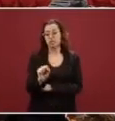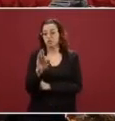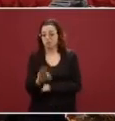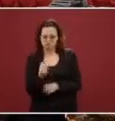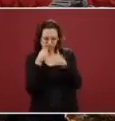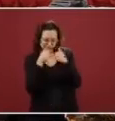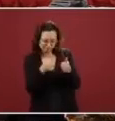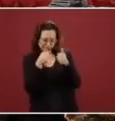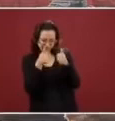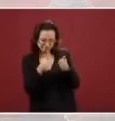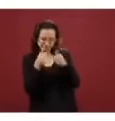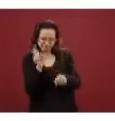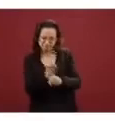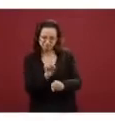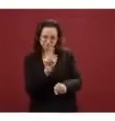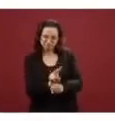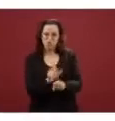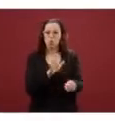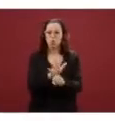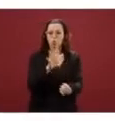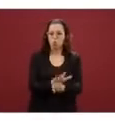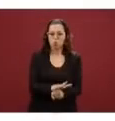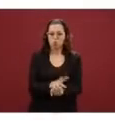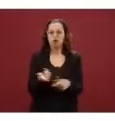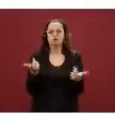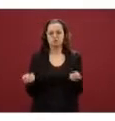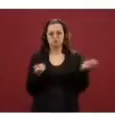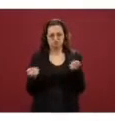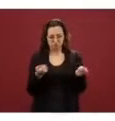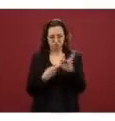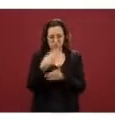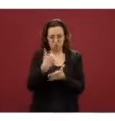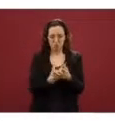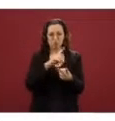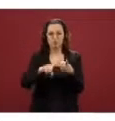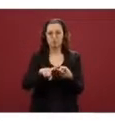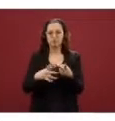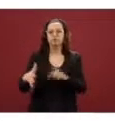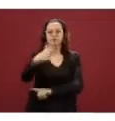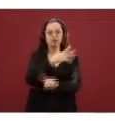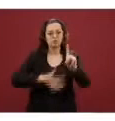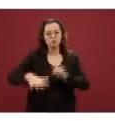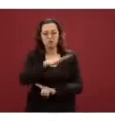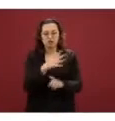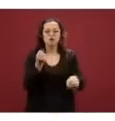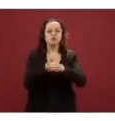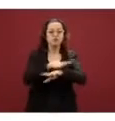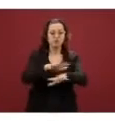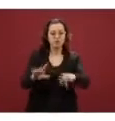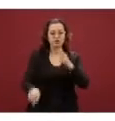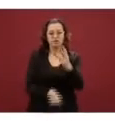Federación. Estas auditorías son de control interno y gobernanza del proyecto, de los efectos regionales y urbanos del proyecto, de